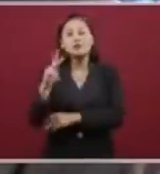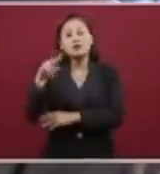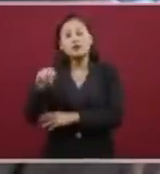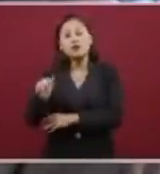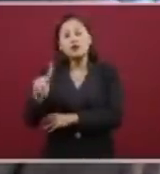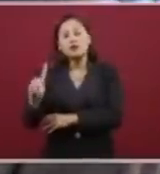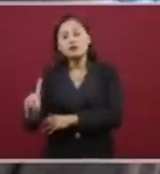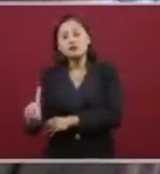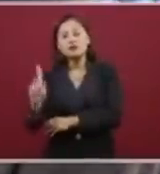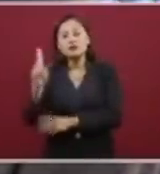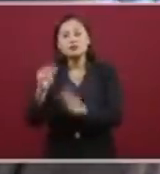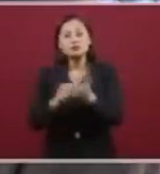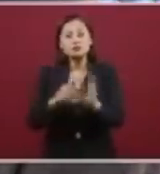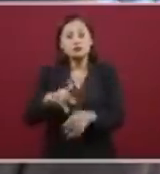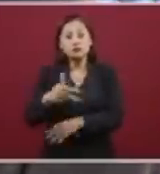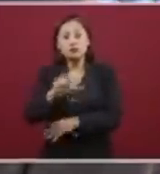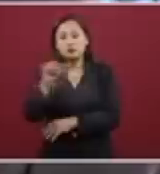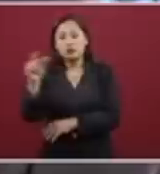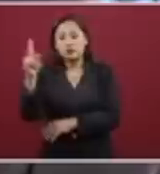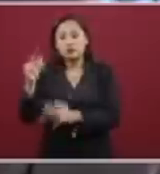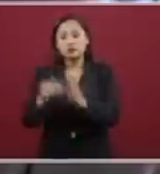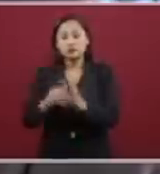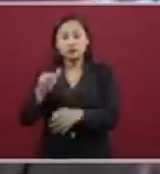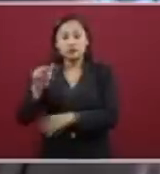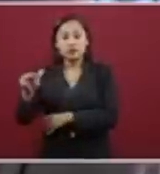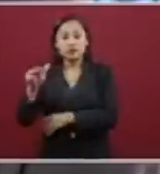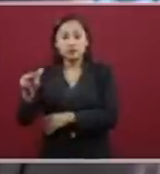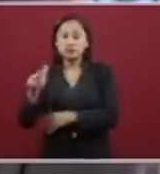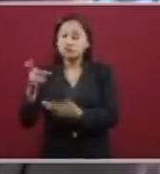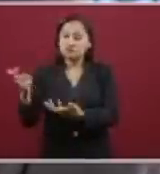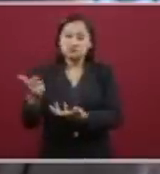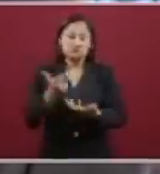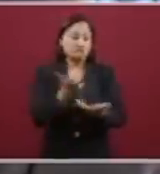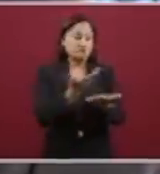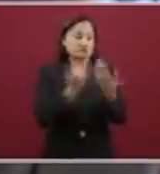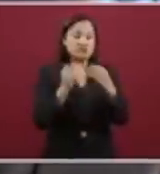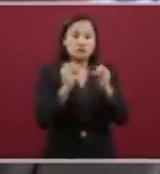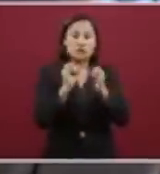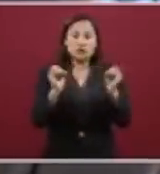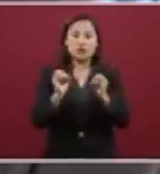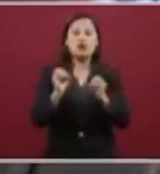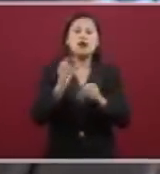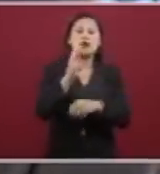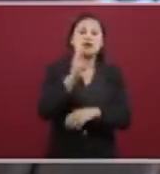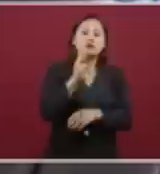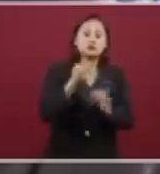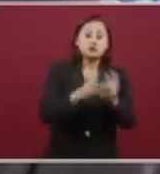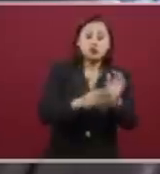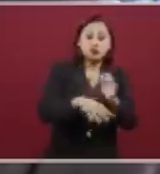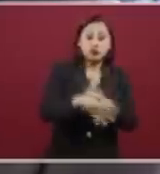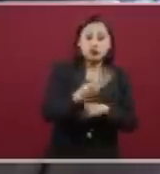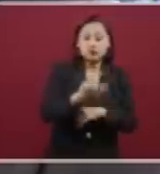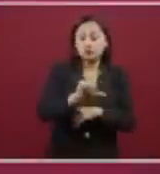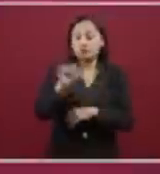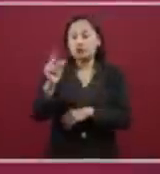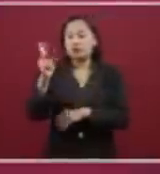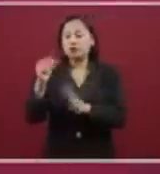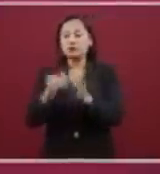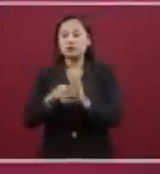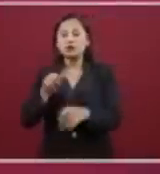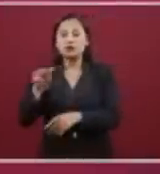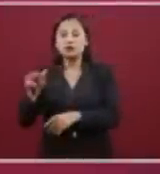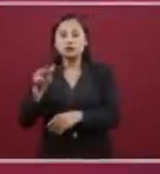2018 el programa nacional de infraestructura 2014 2018 solo menciona